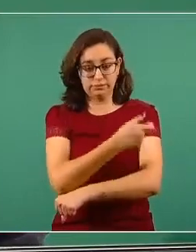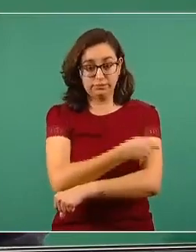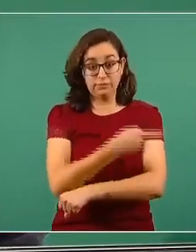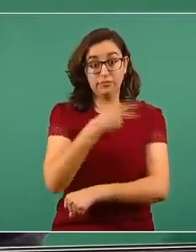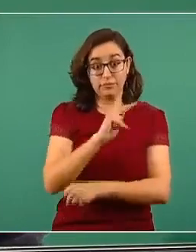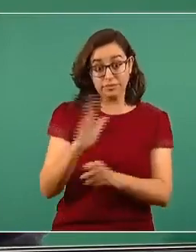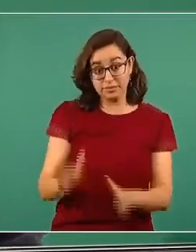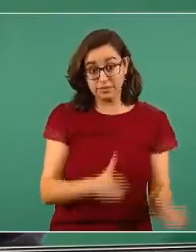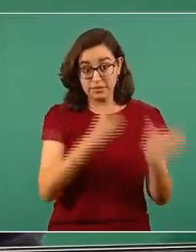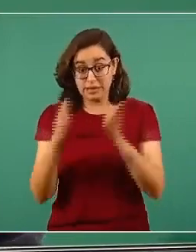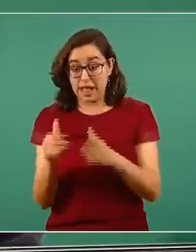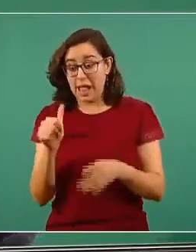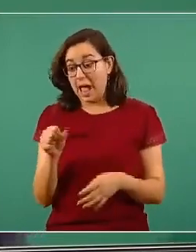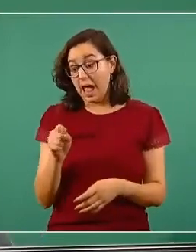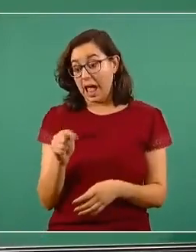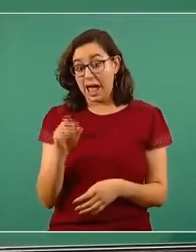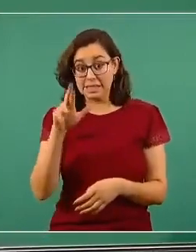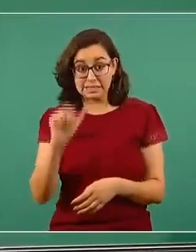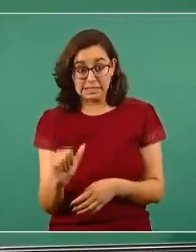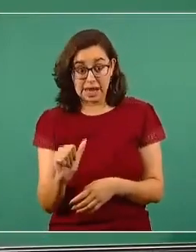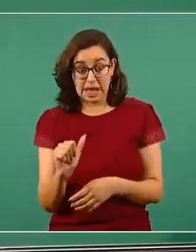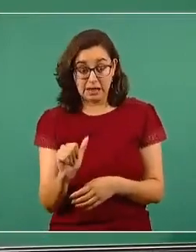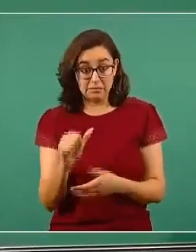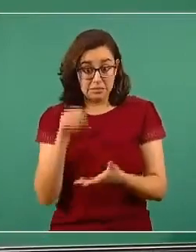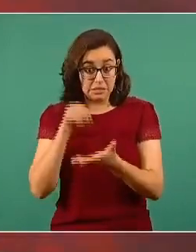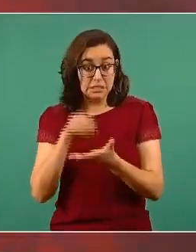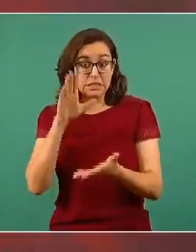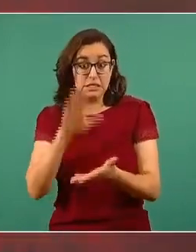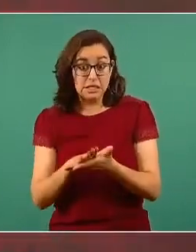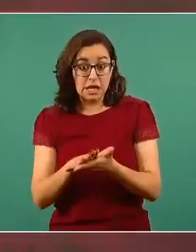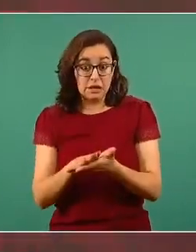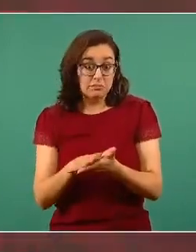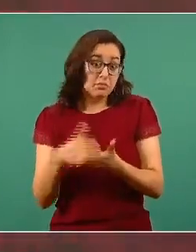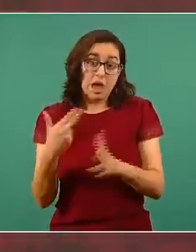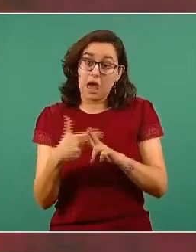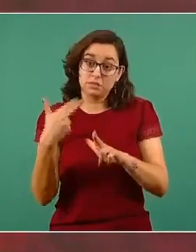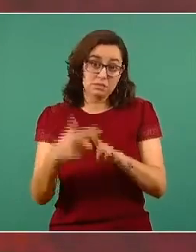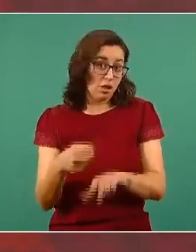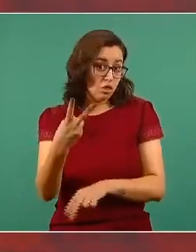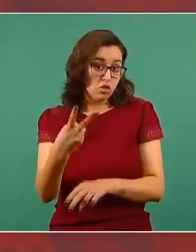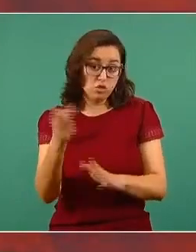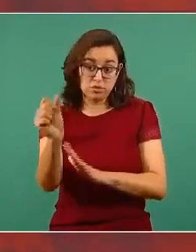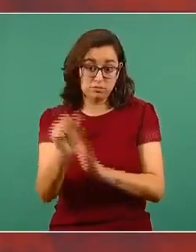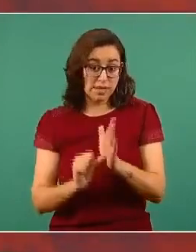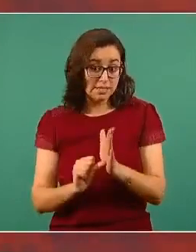pusieron la vacuna Astra, no le va a llegar la cita antes de 2 meses,